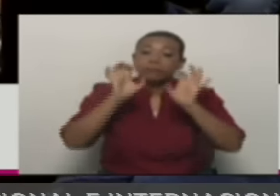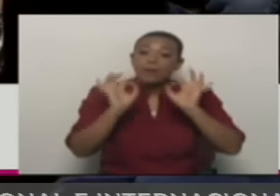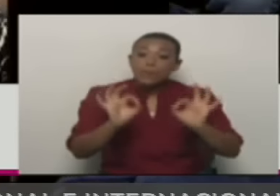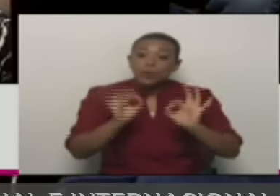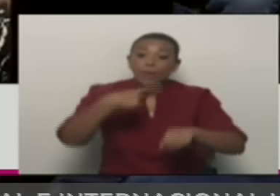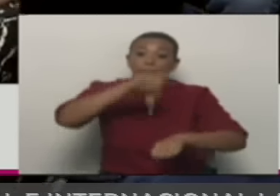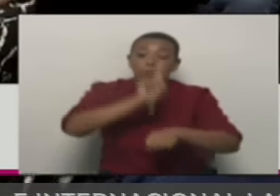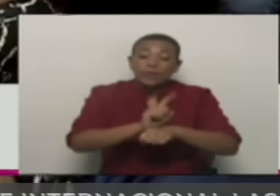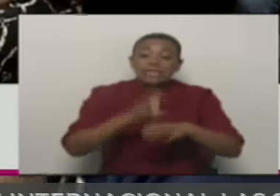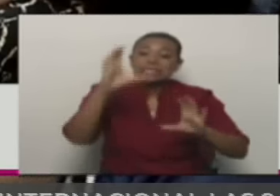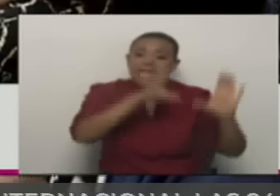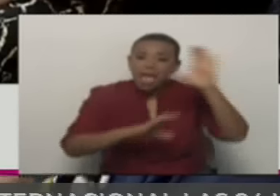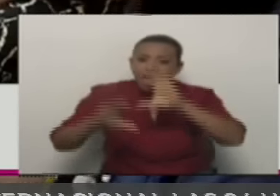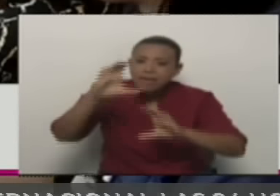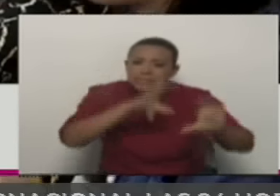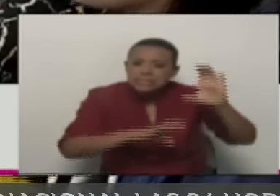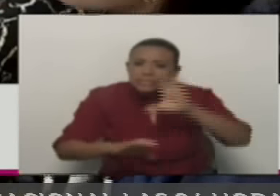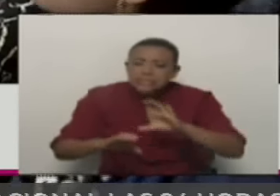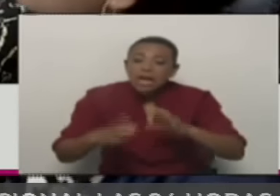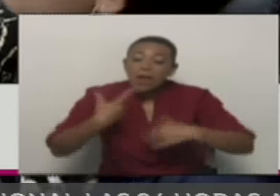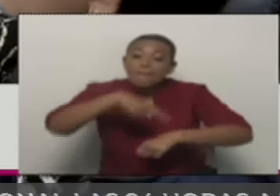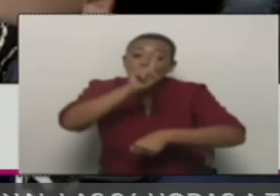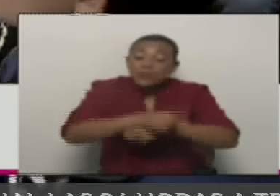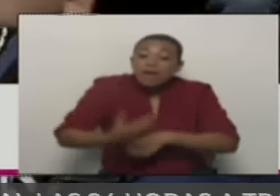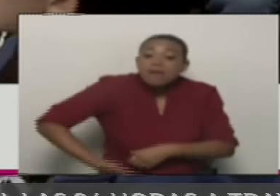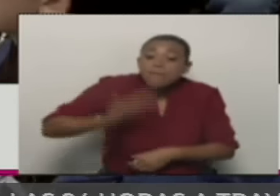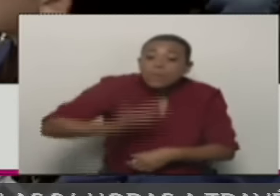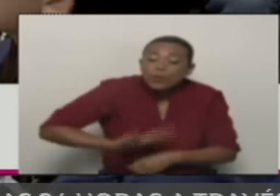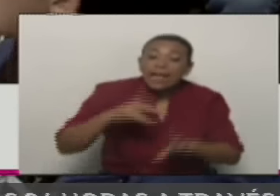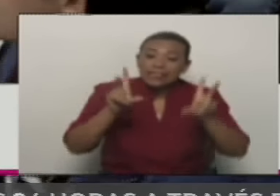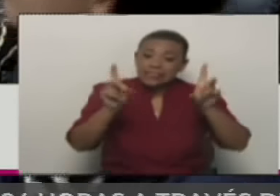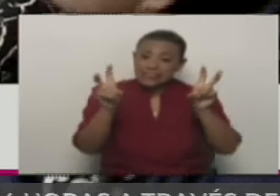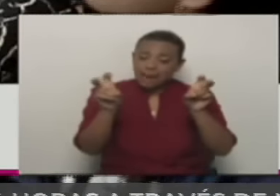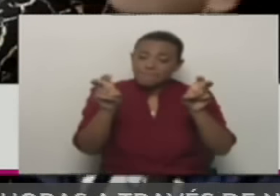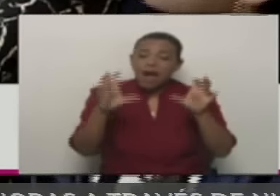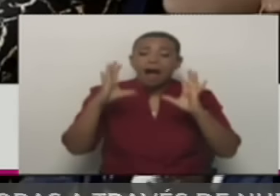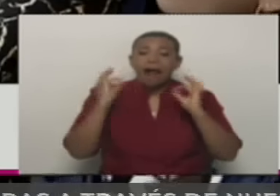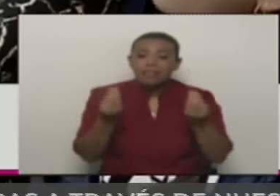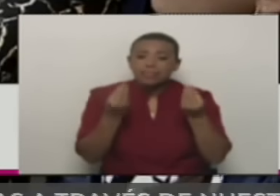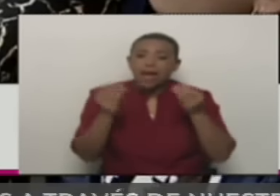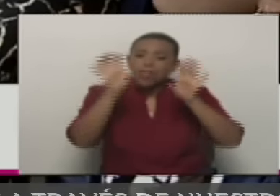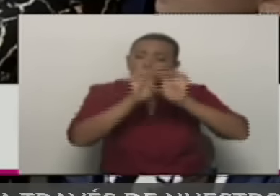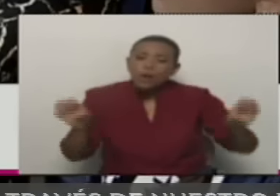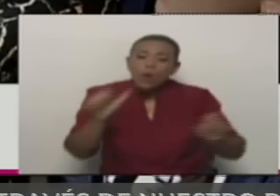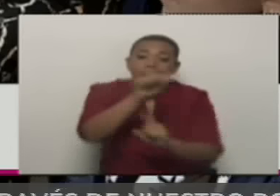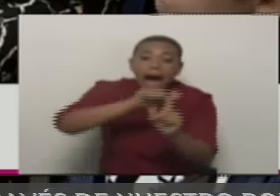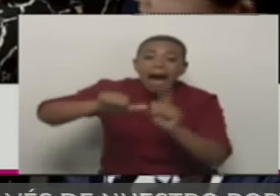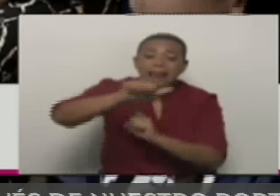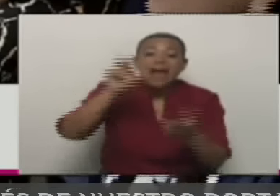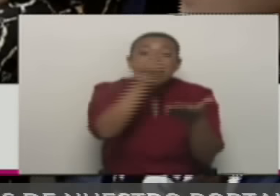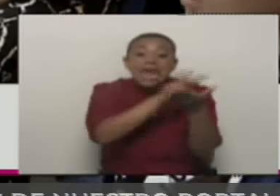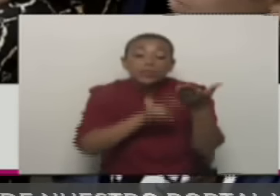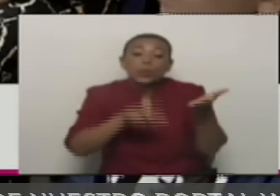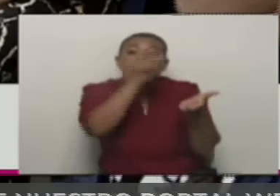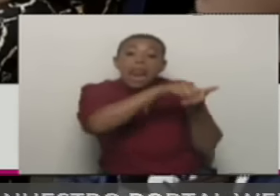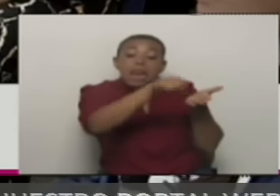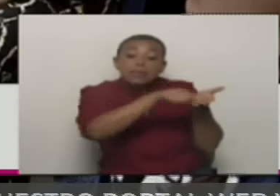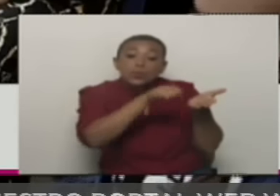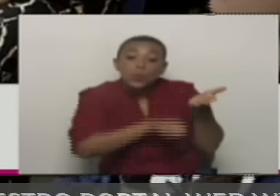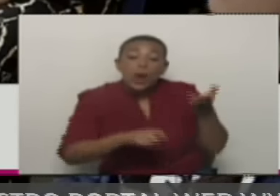las ciencias, que es una de las prioridades en el tema de calidad educativa. La segunda, el área de lectura y escritura.